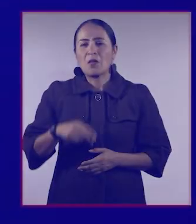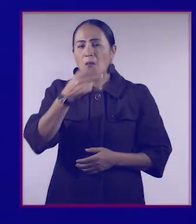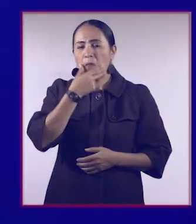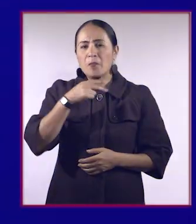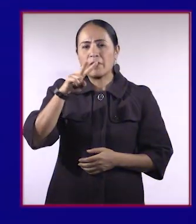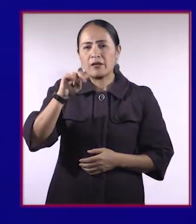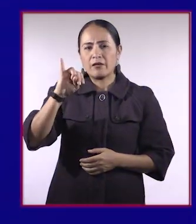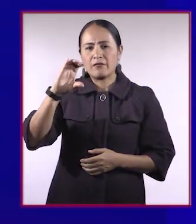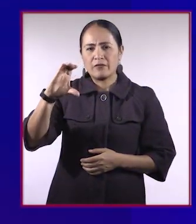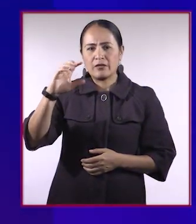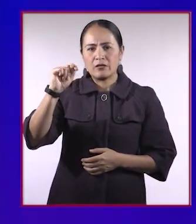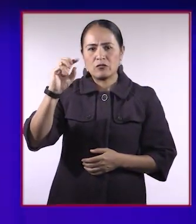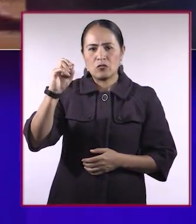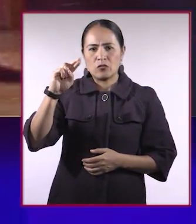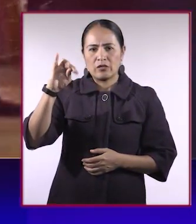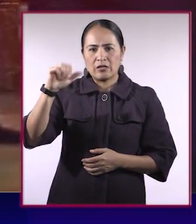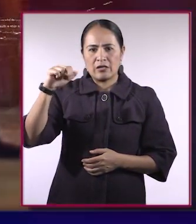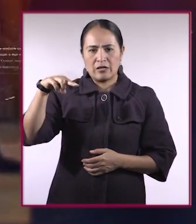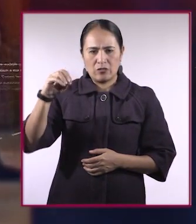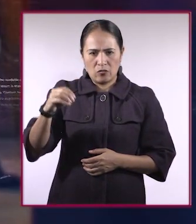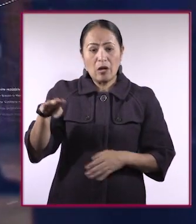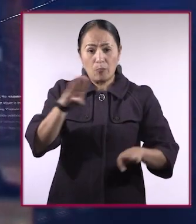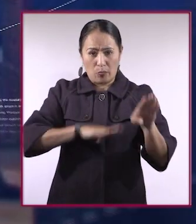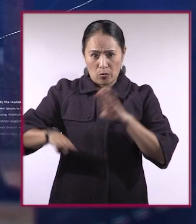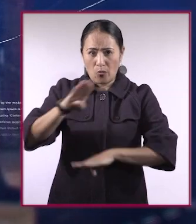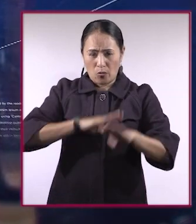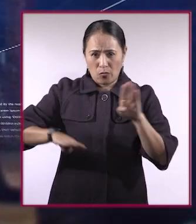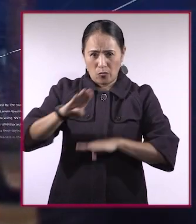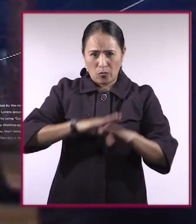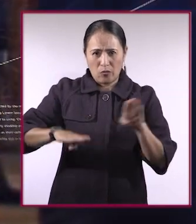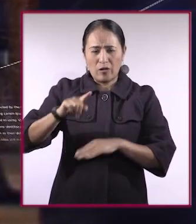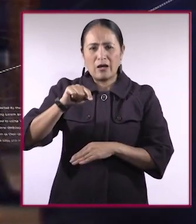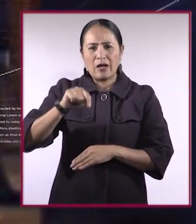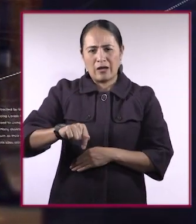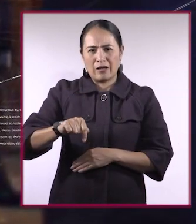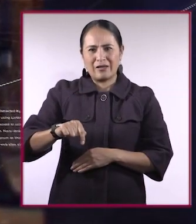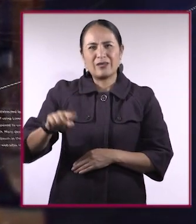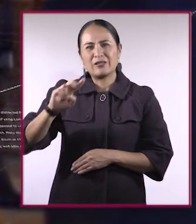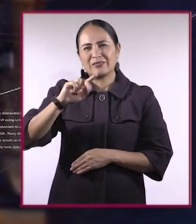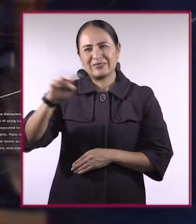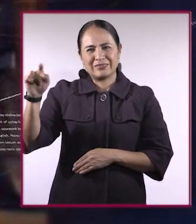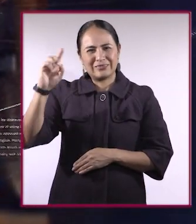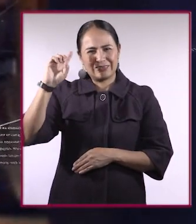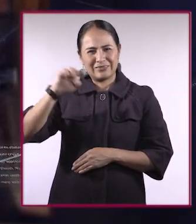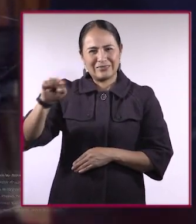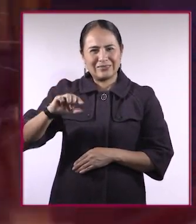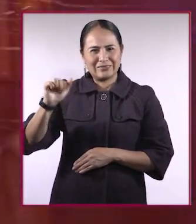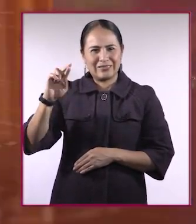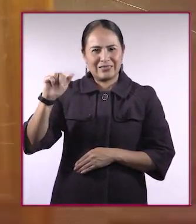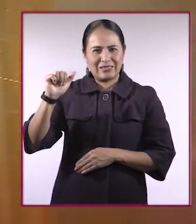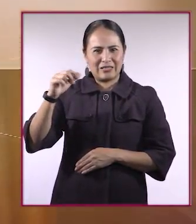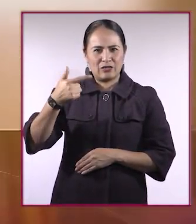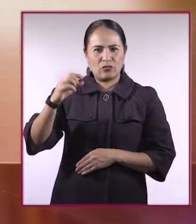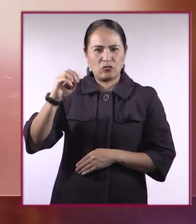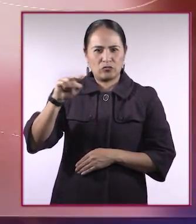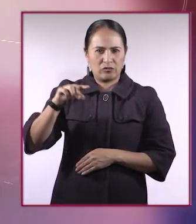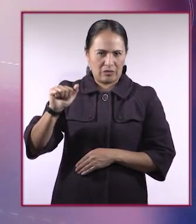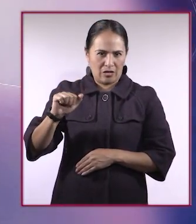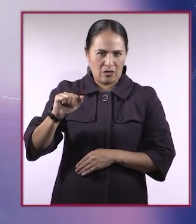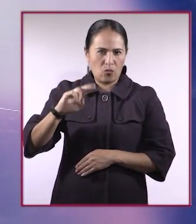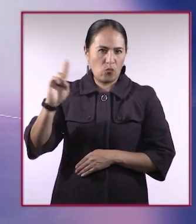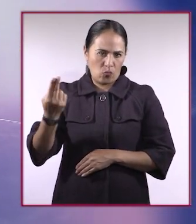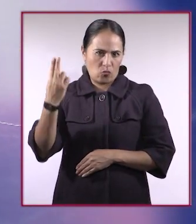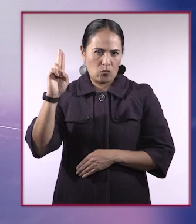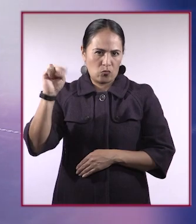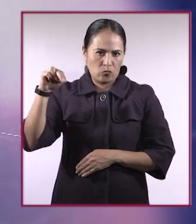Victoriano Hernández Martínez es biólogo por la Facultad de Estudios Superiores Zaragoza de la UNAM. maestro en ciencias por